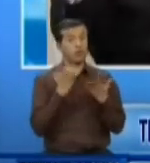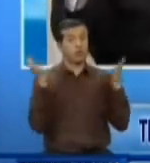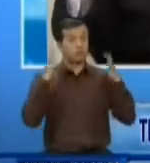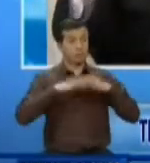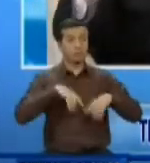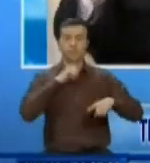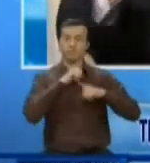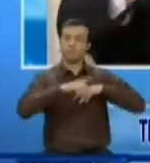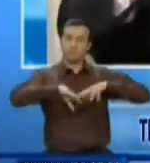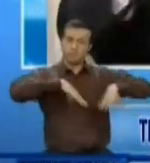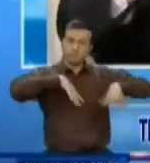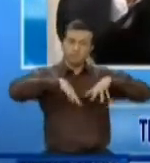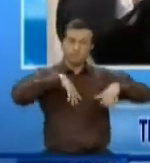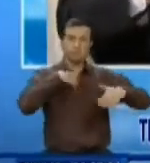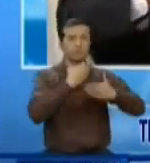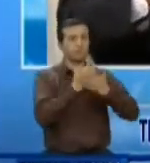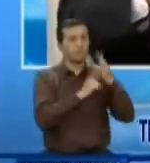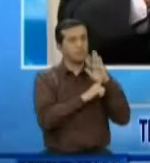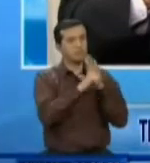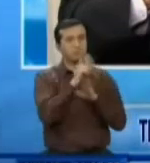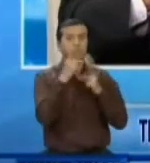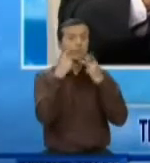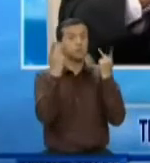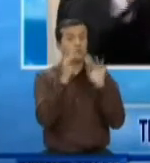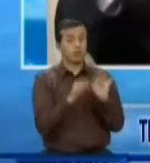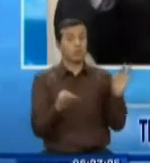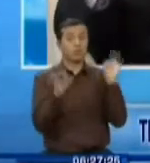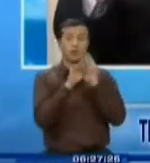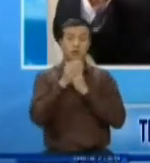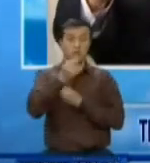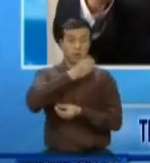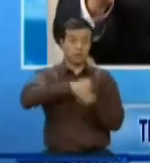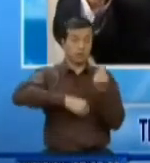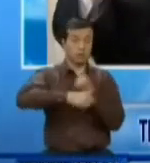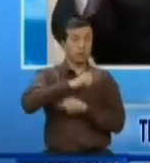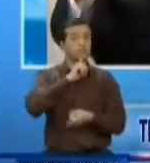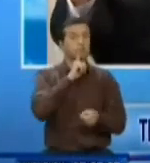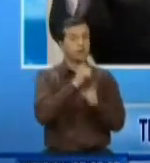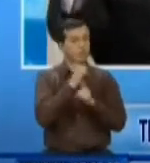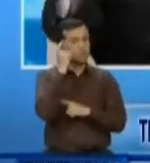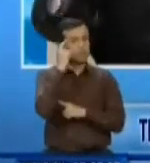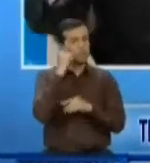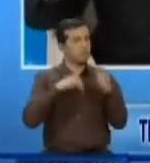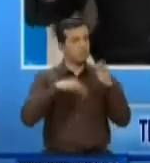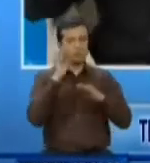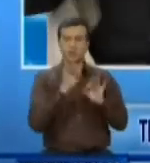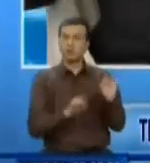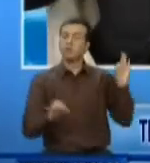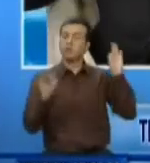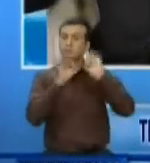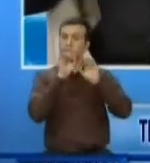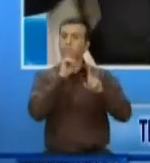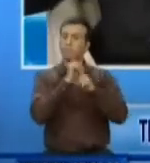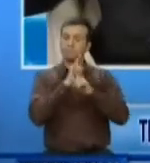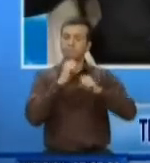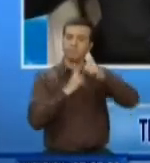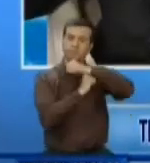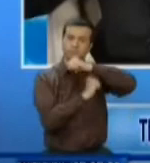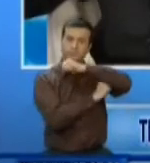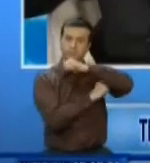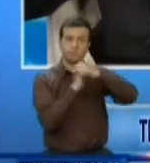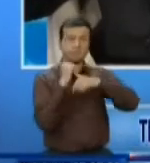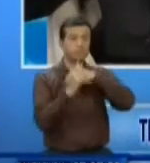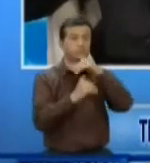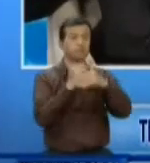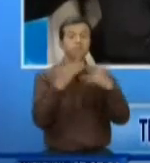dinámica de desarrollo la inversión pública es importante pero para mí mucho más fundamental en términos de sostenibilidad en el